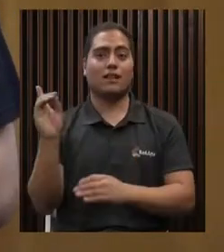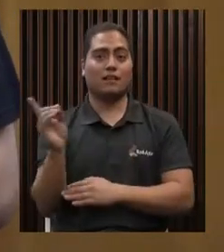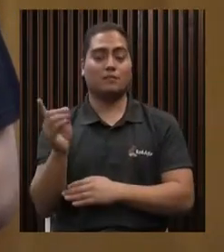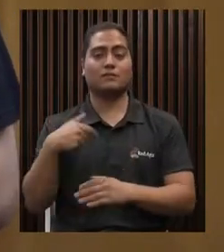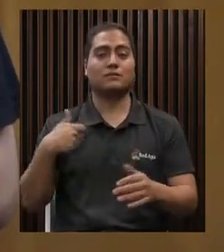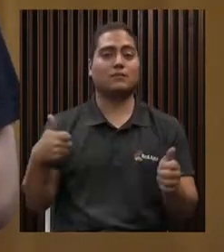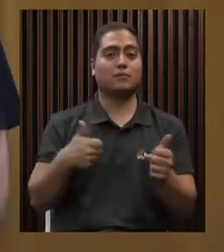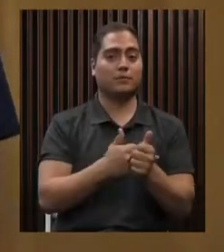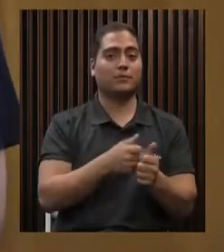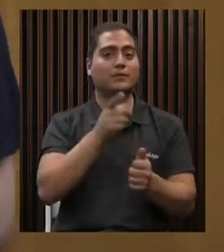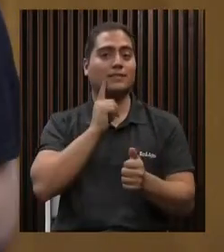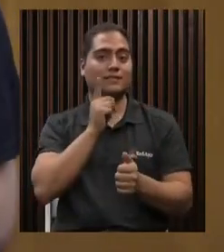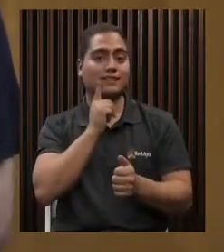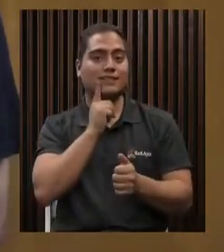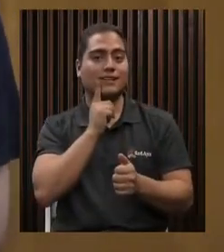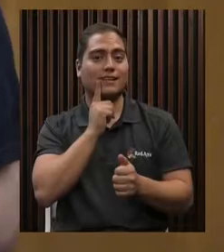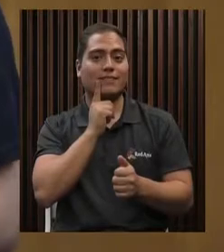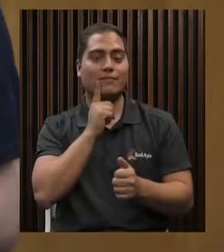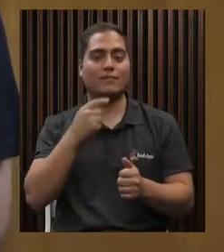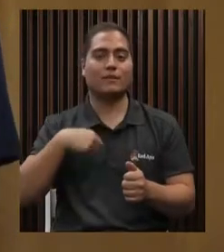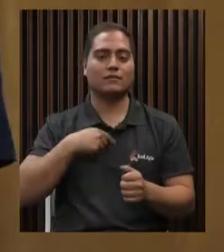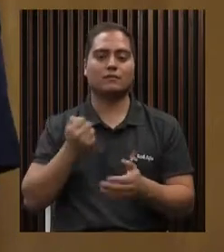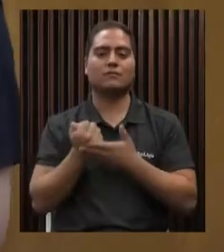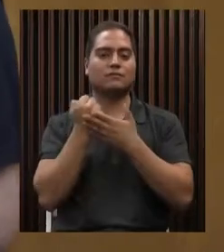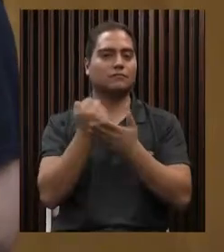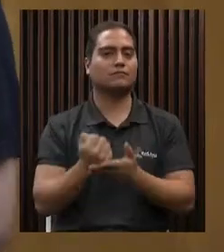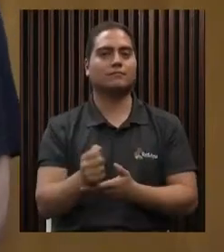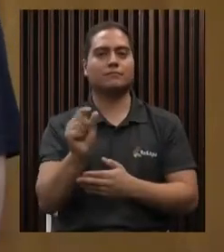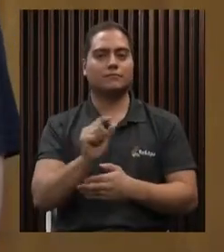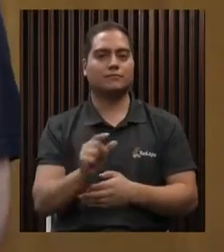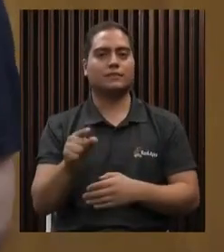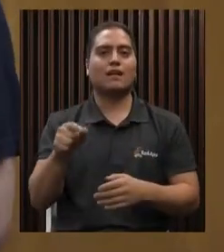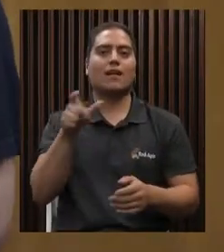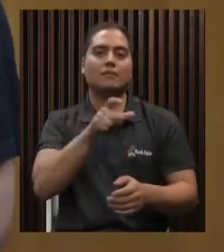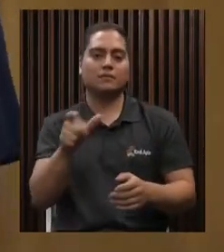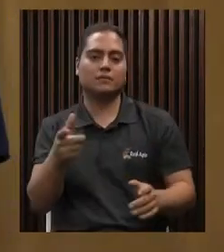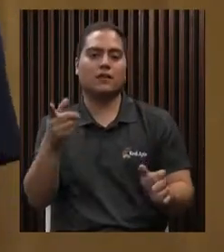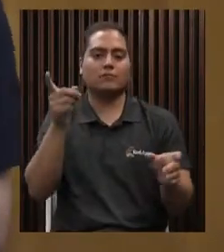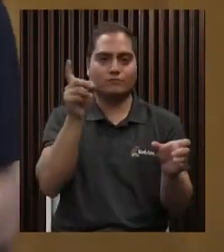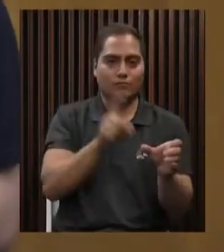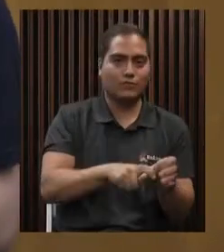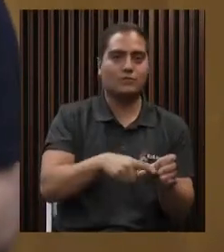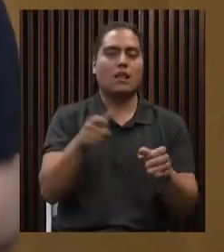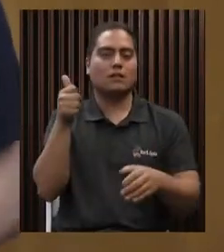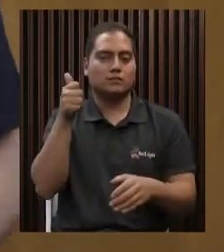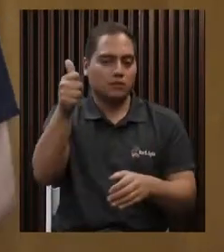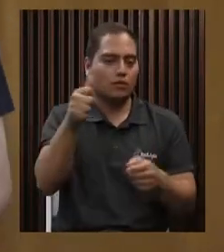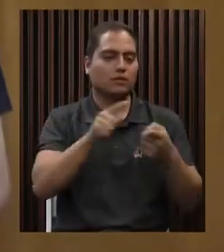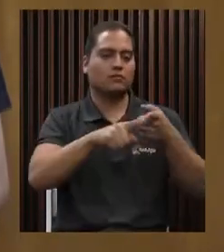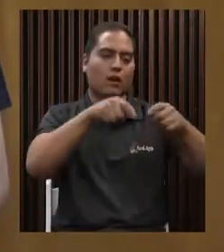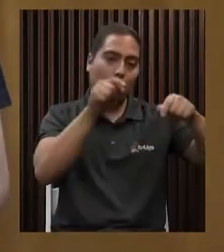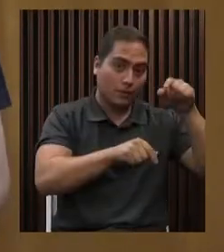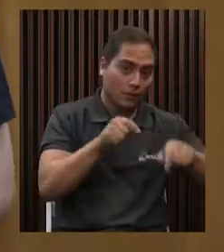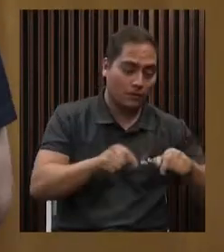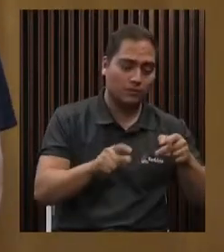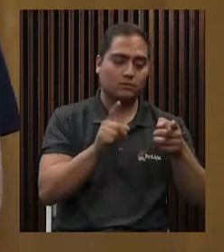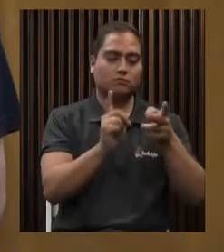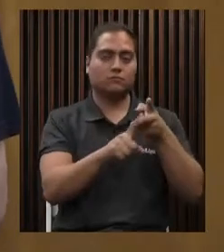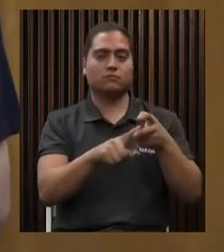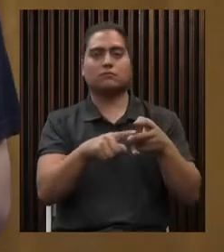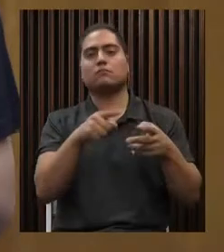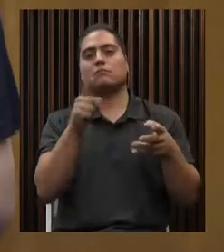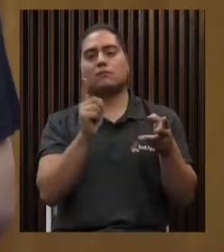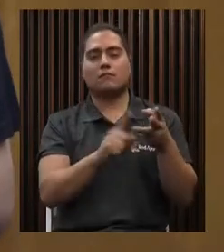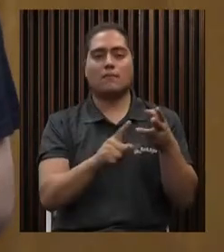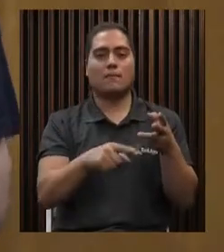recibir, y tampoco he oído mucho al respecto de los miembros del staff, los directores, programadores, para poder ser capaces de